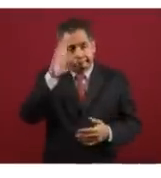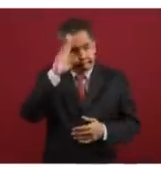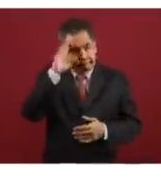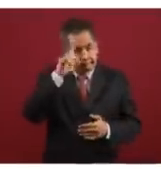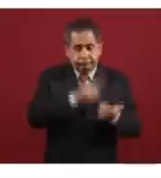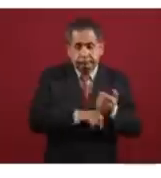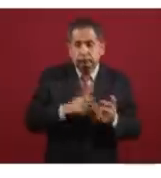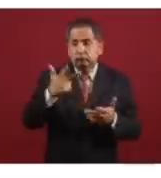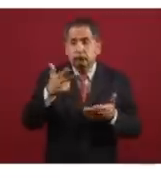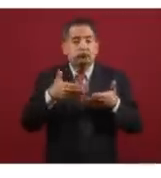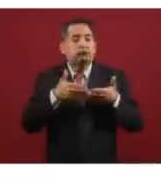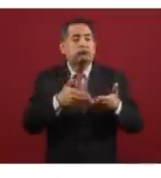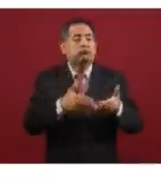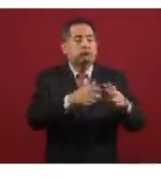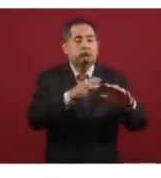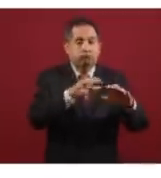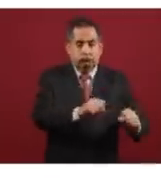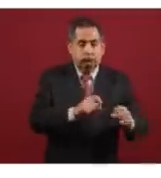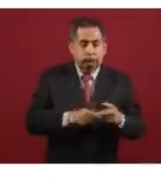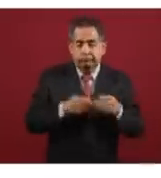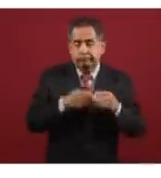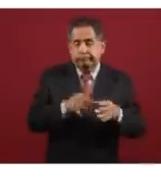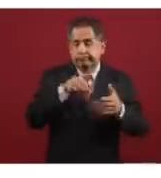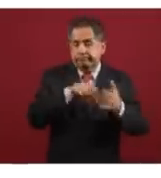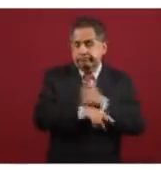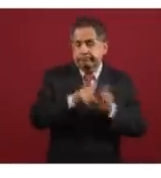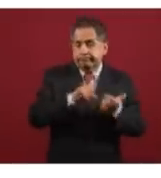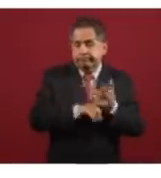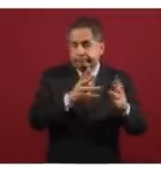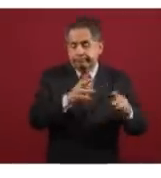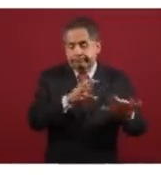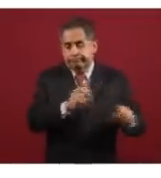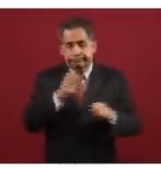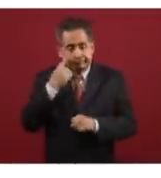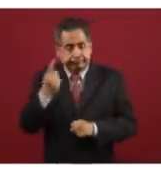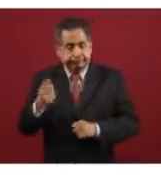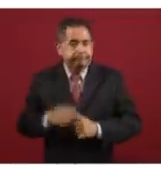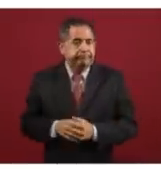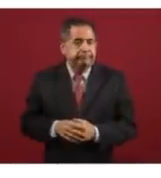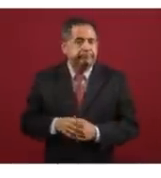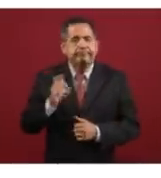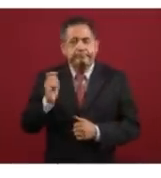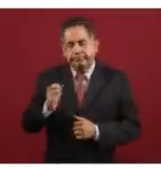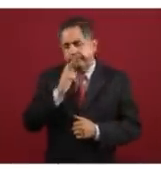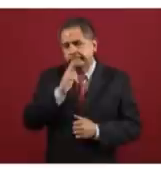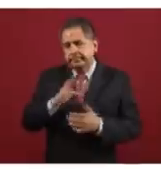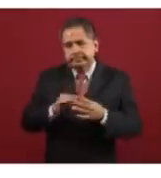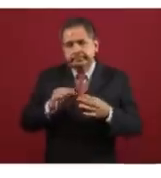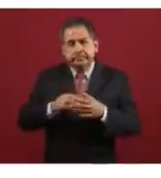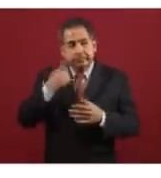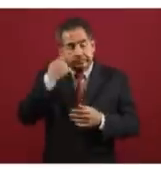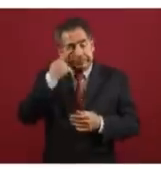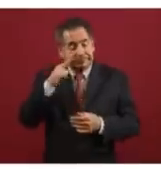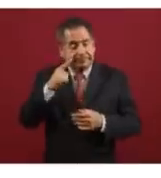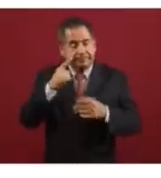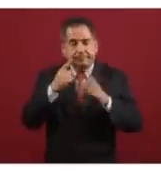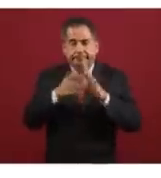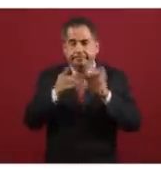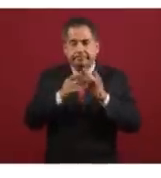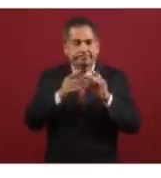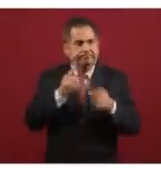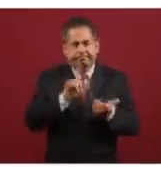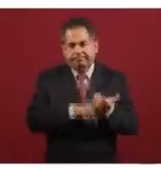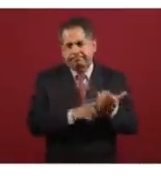8 embarcaciones y portuario 4 con esos resultados. Esos son resultados, son parte de lo que se